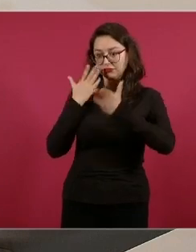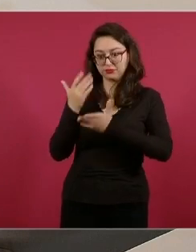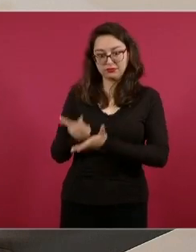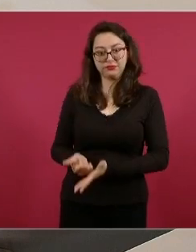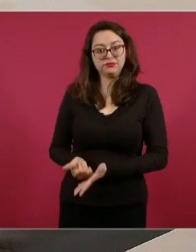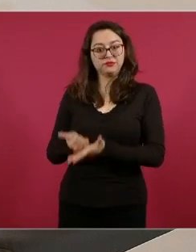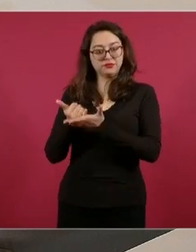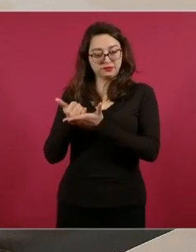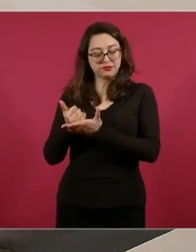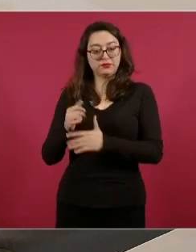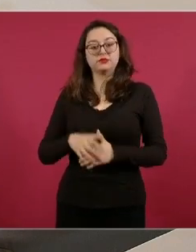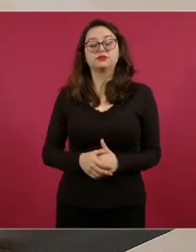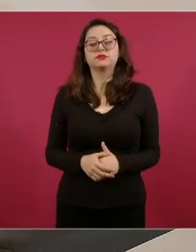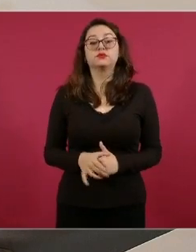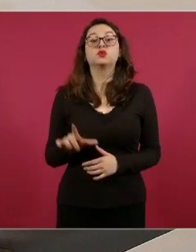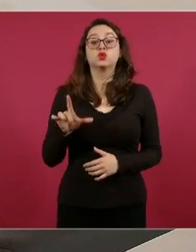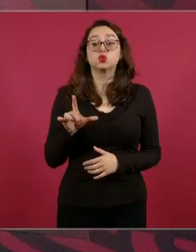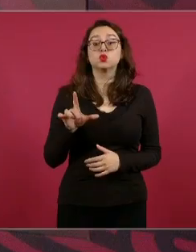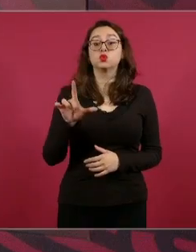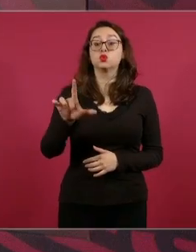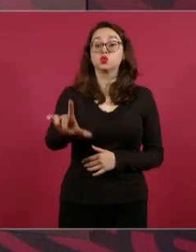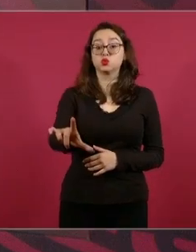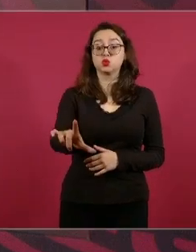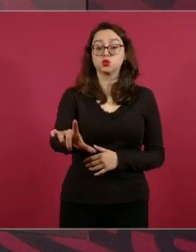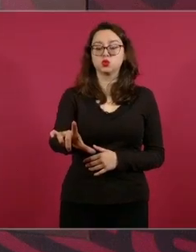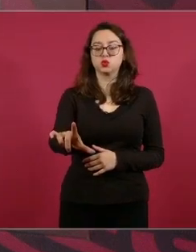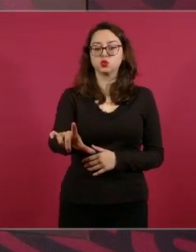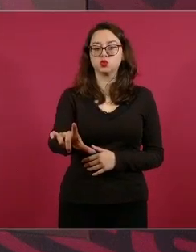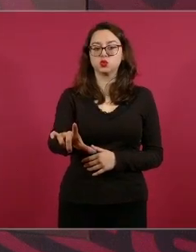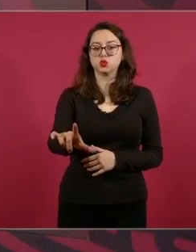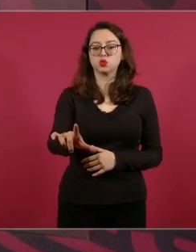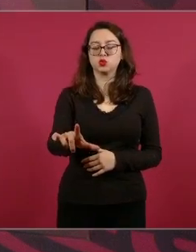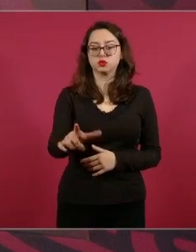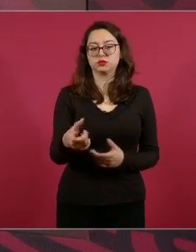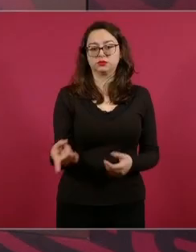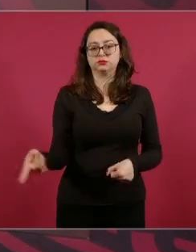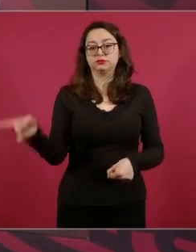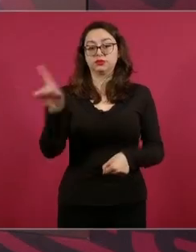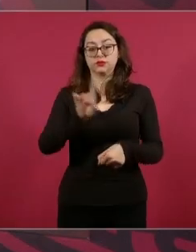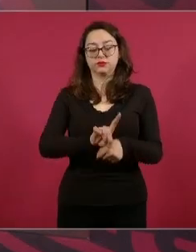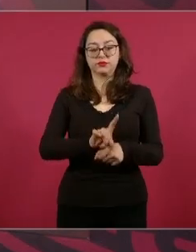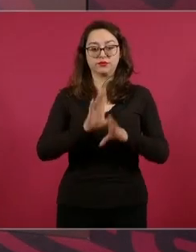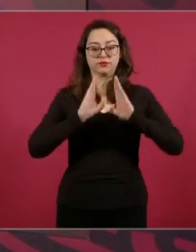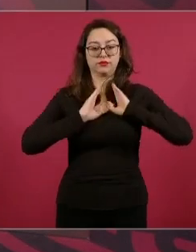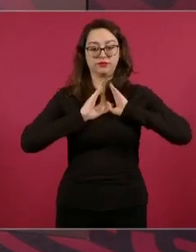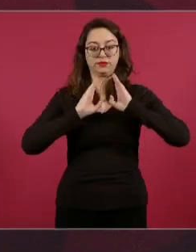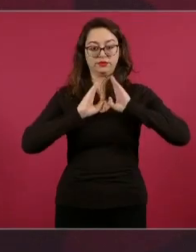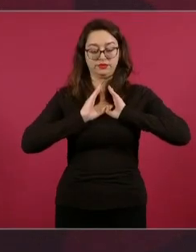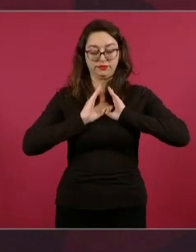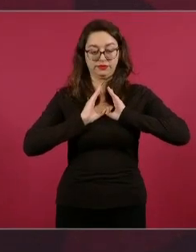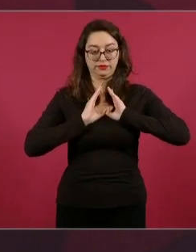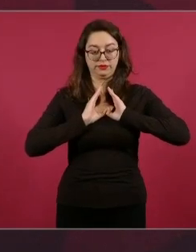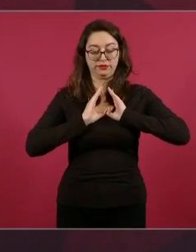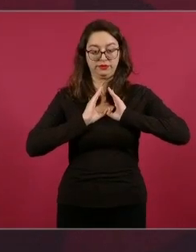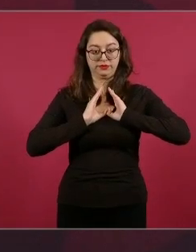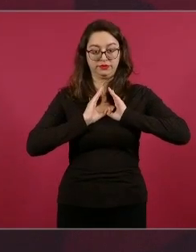el lunes próximo, que es el día del ejército,